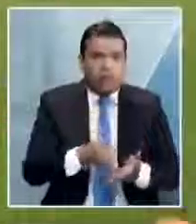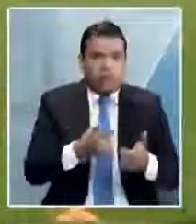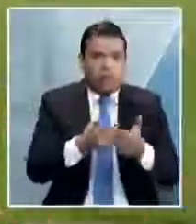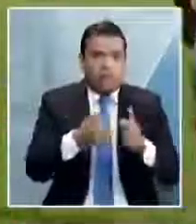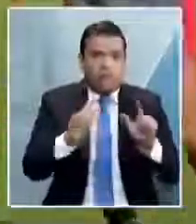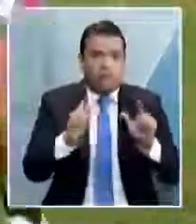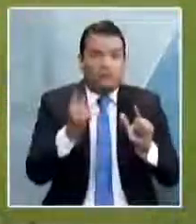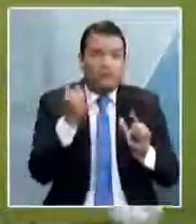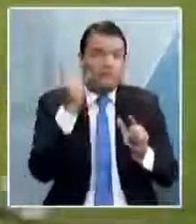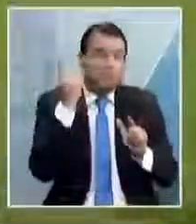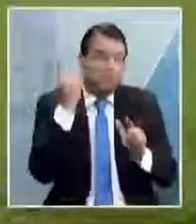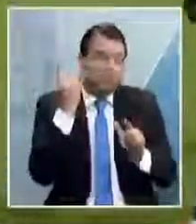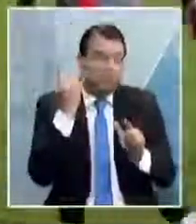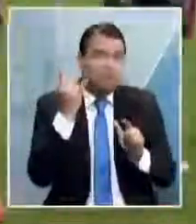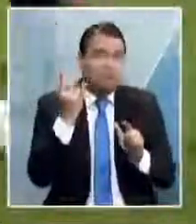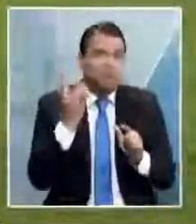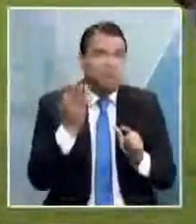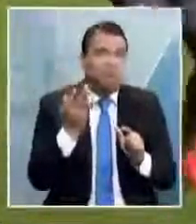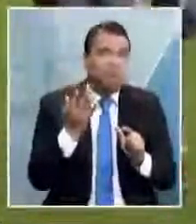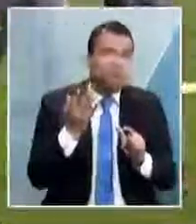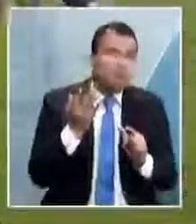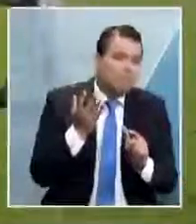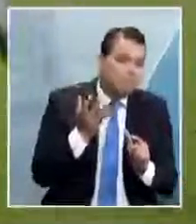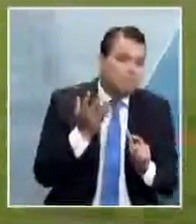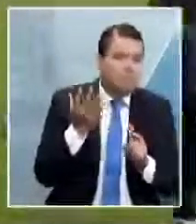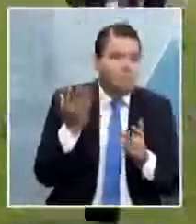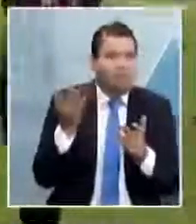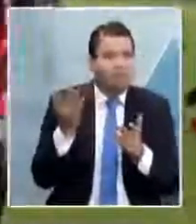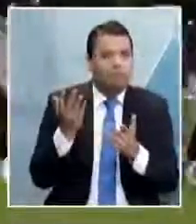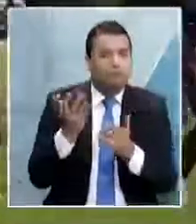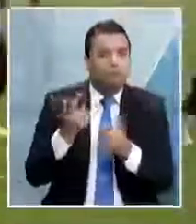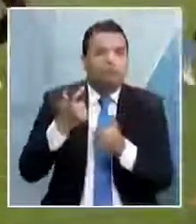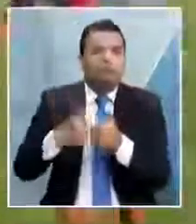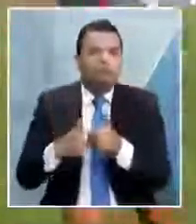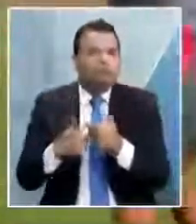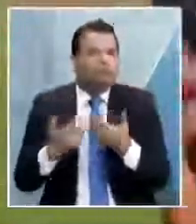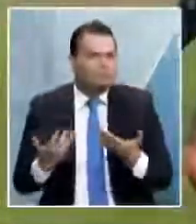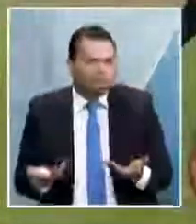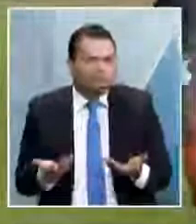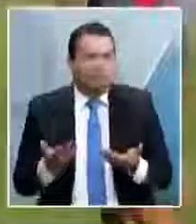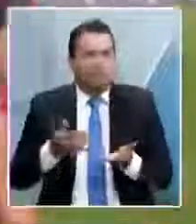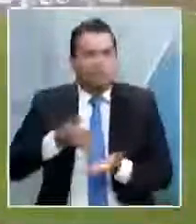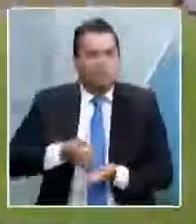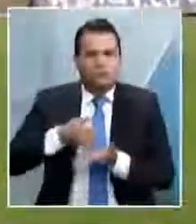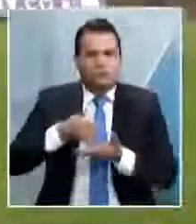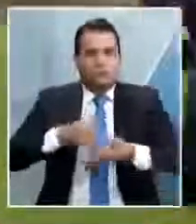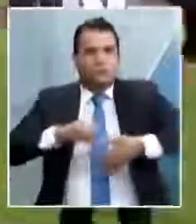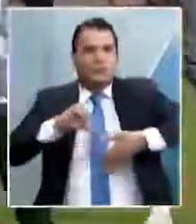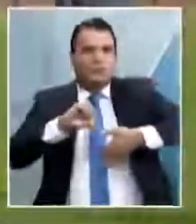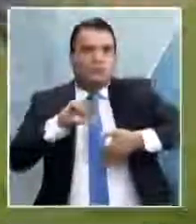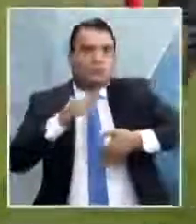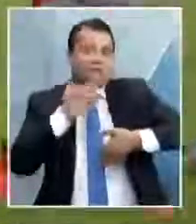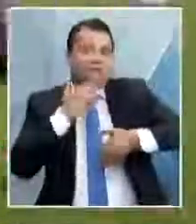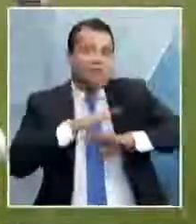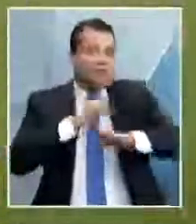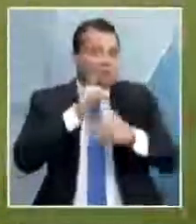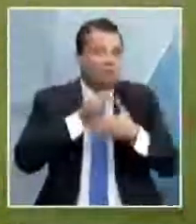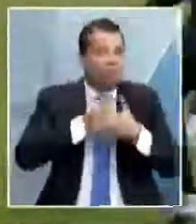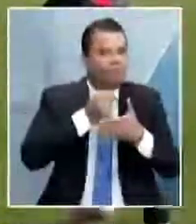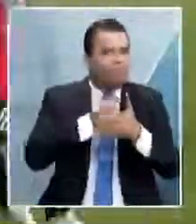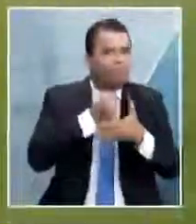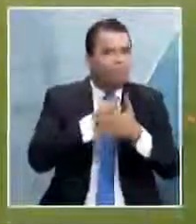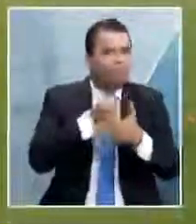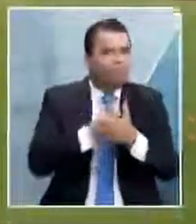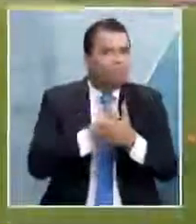está buscando el cupo para la continuidad en Copa Suramericana. El cuadro escarlata sigue en la búsqueda